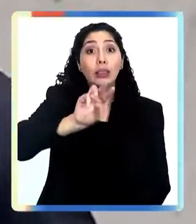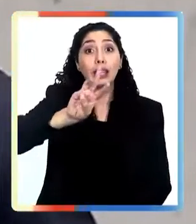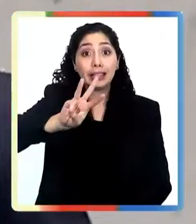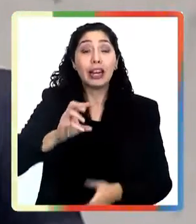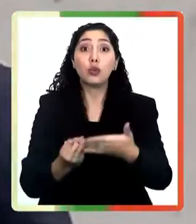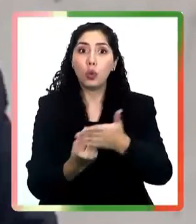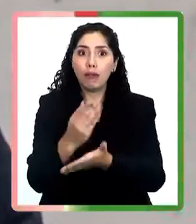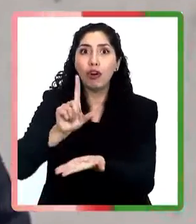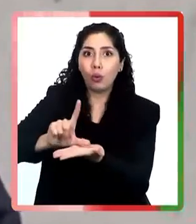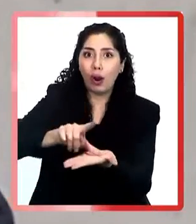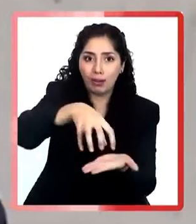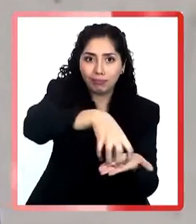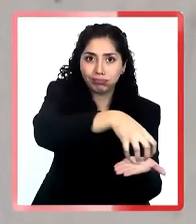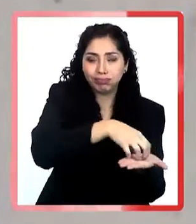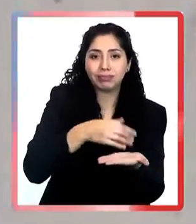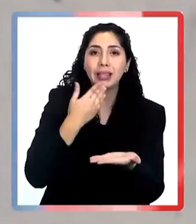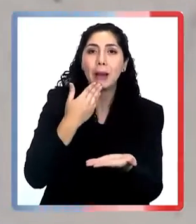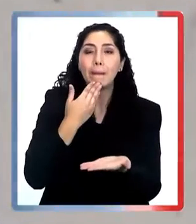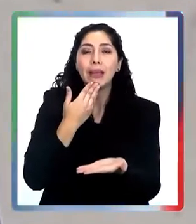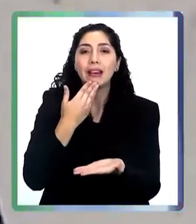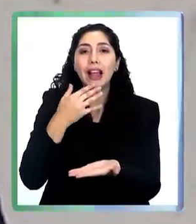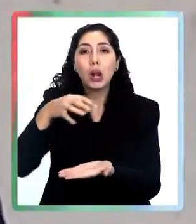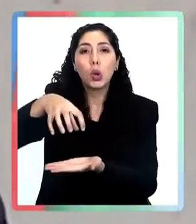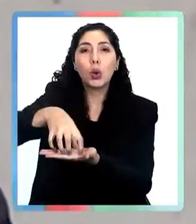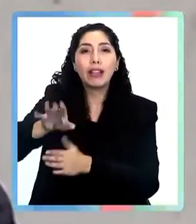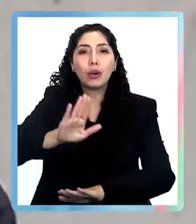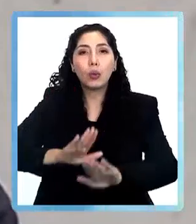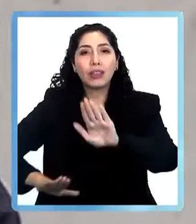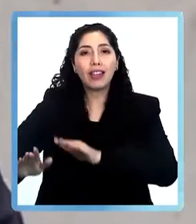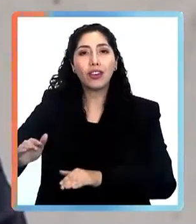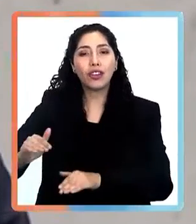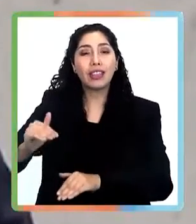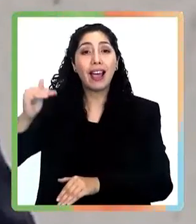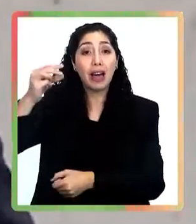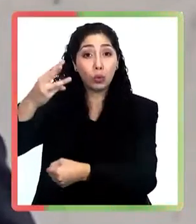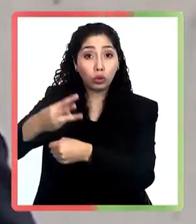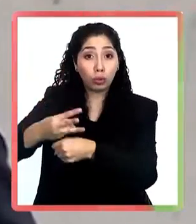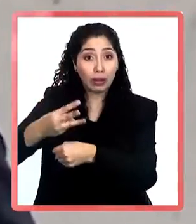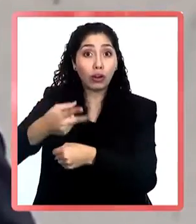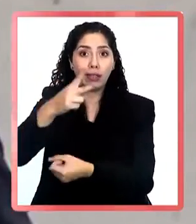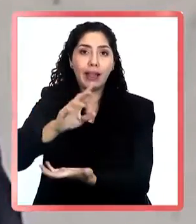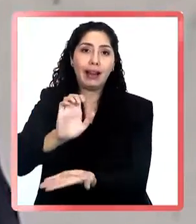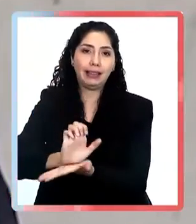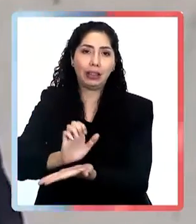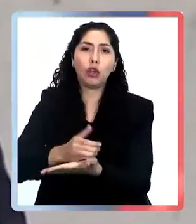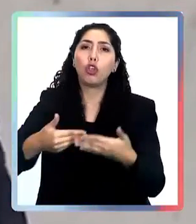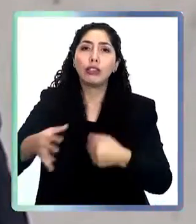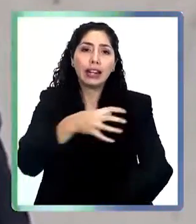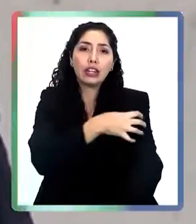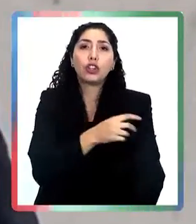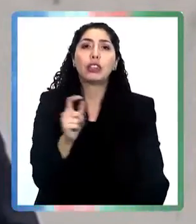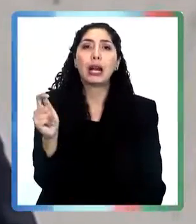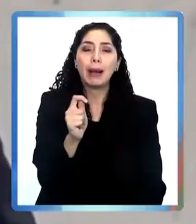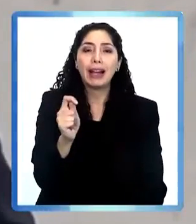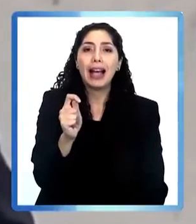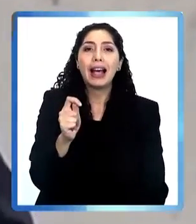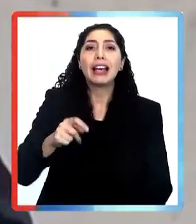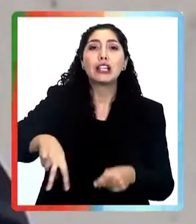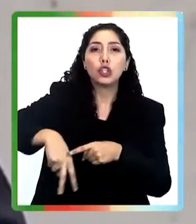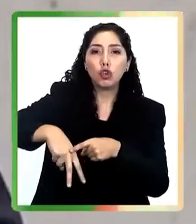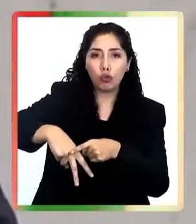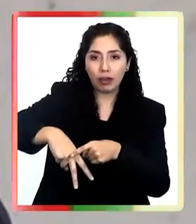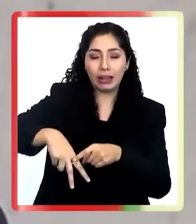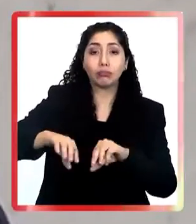y asimismo crearemos nuevos establecimientos de larga estadía para adultos mayores estatales en las regiones de tarapacá y nuble